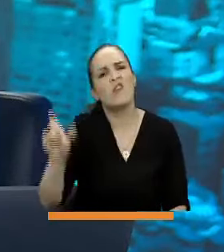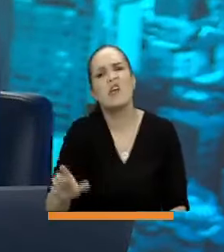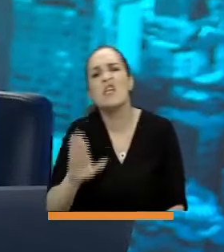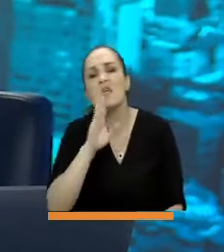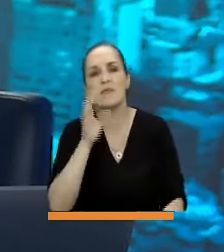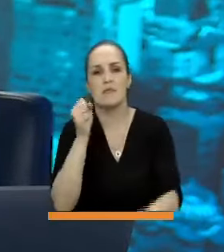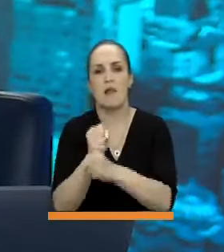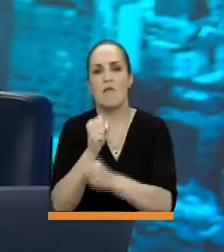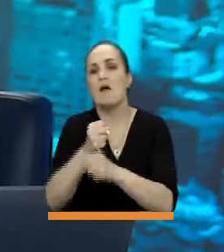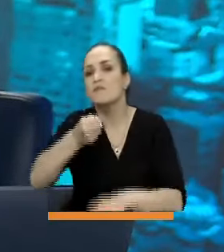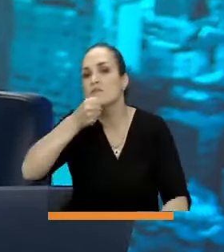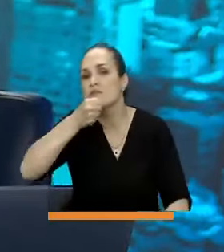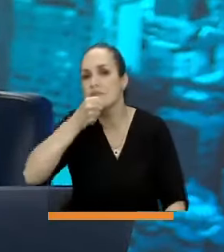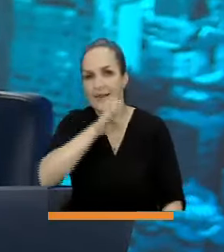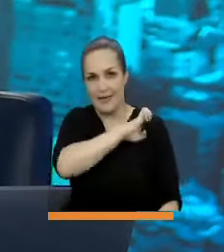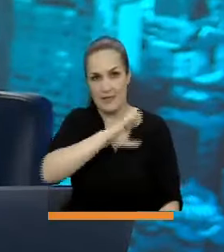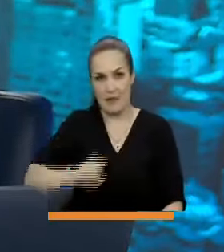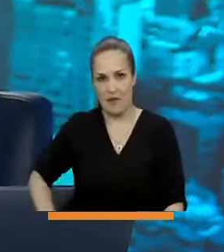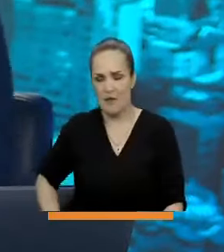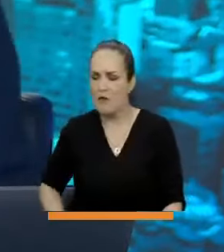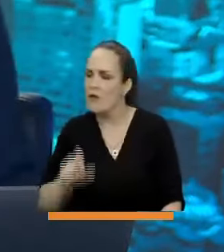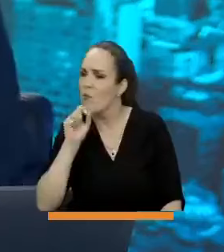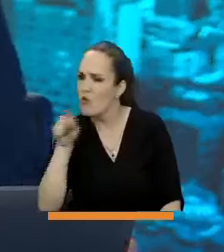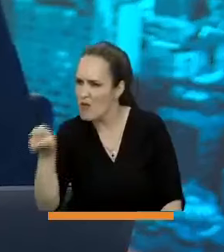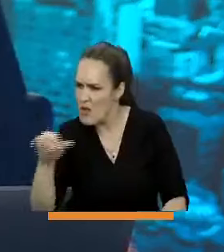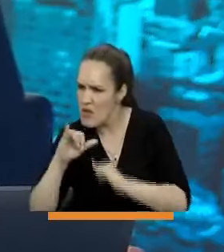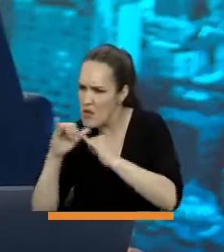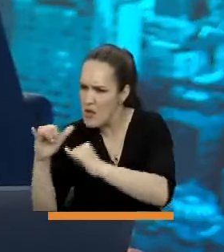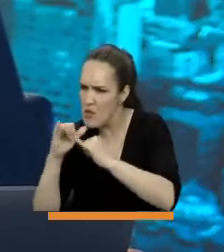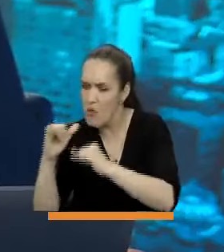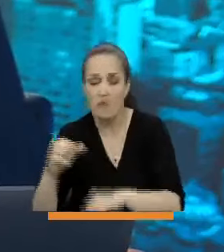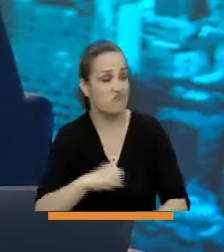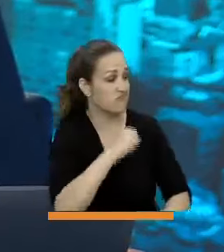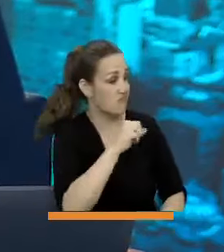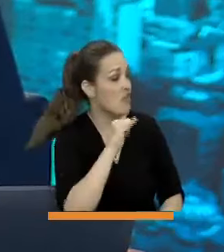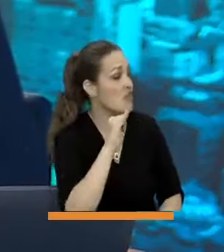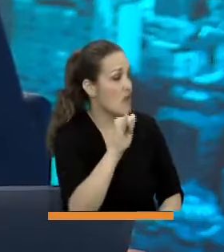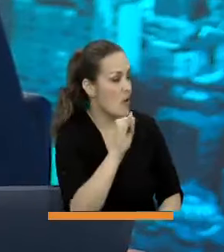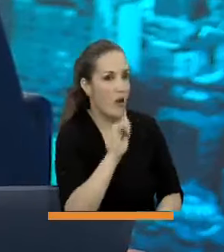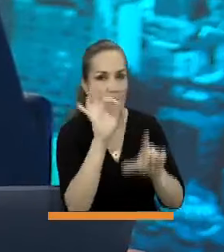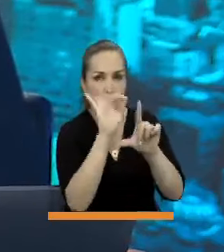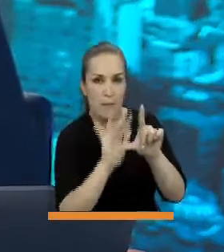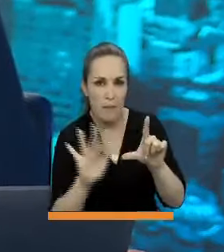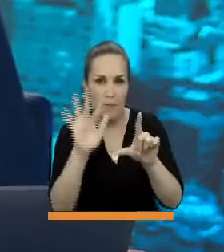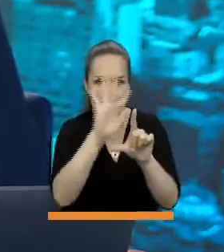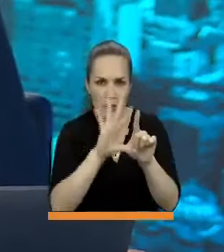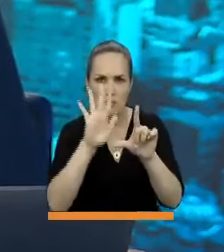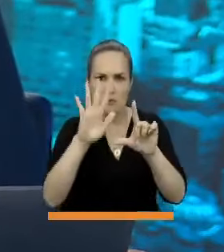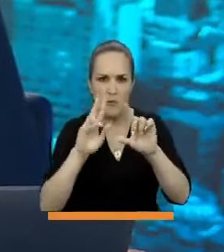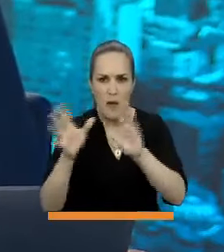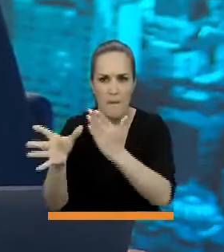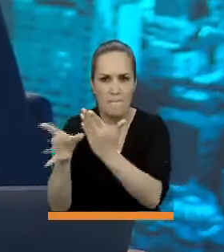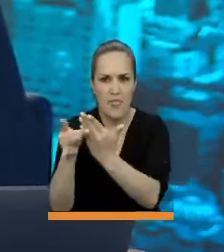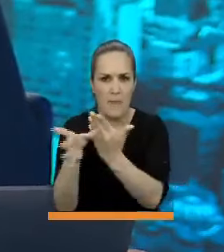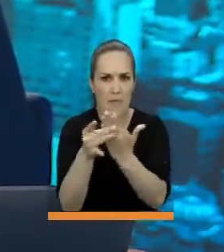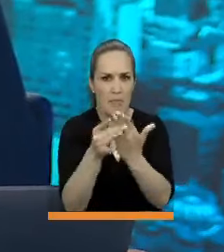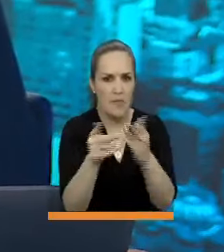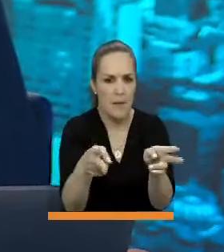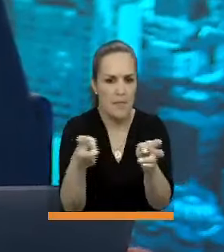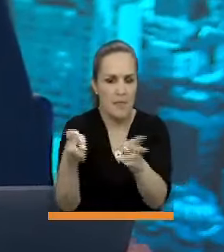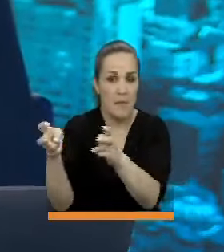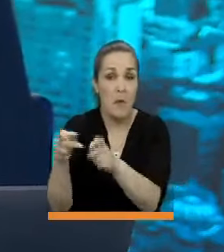ese país. Se repiten los patrones de chuzadas en otras latitudes como persecución y hostigamiento a periodistas, opositores y defensores